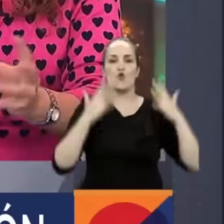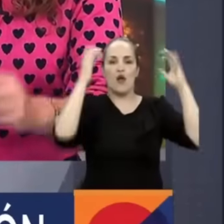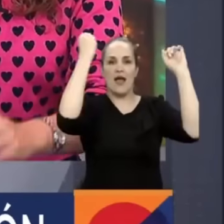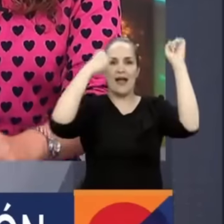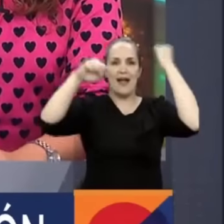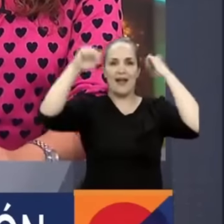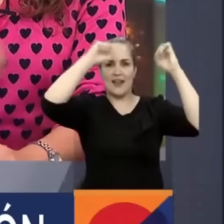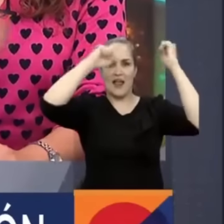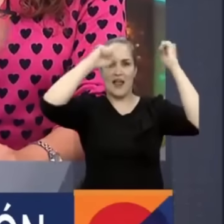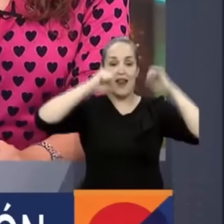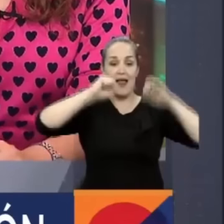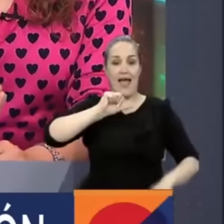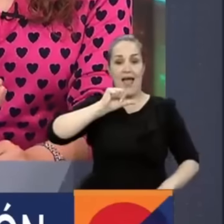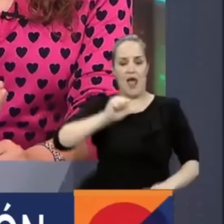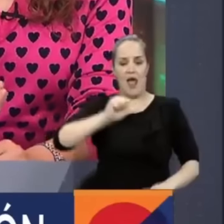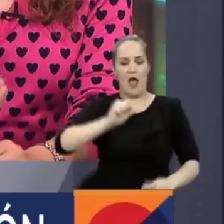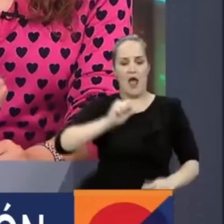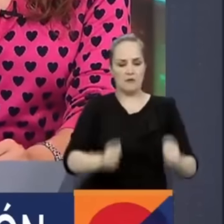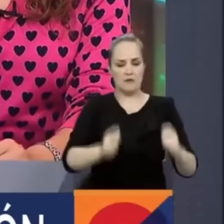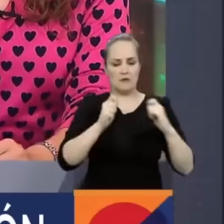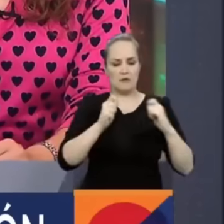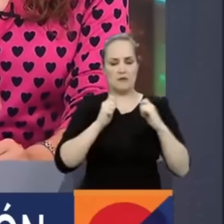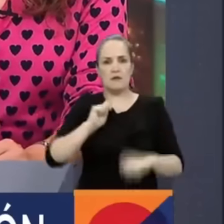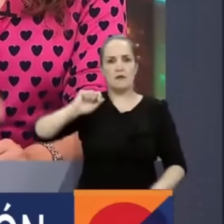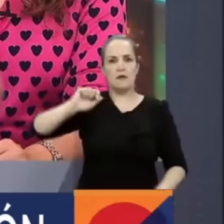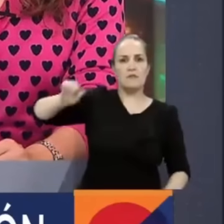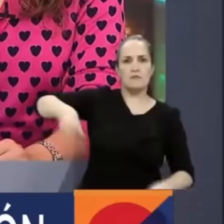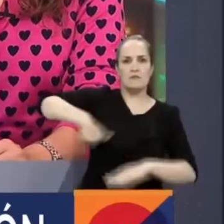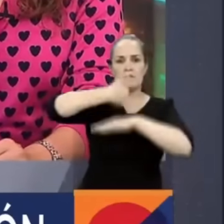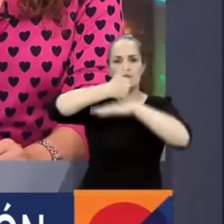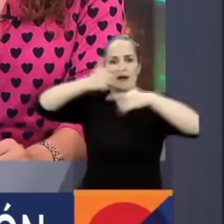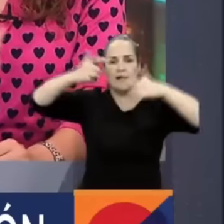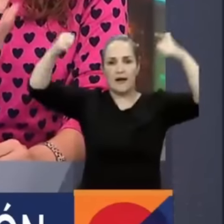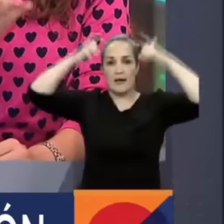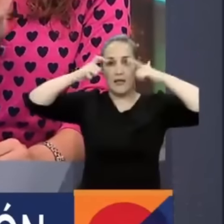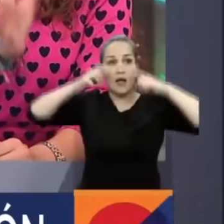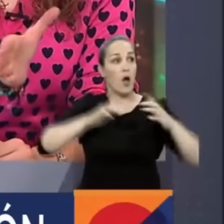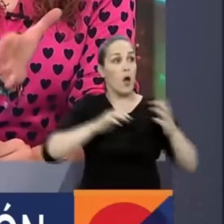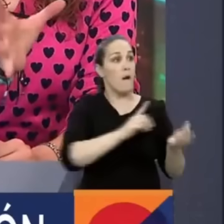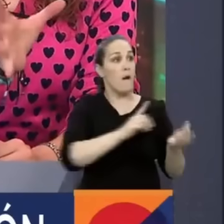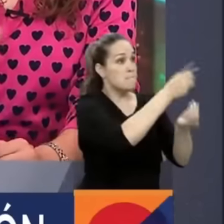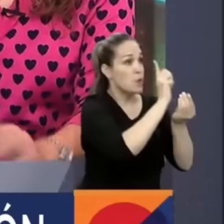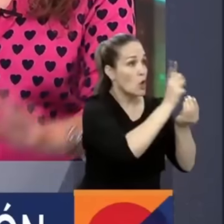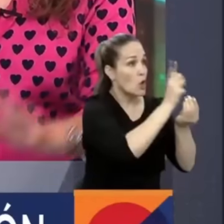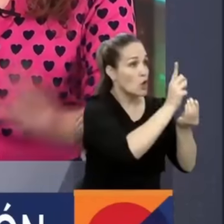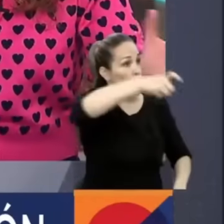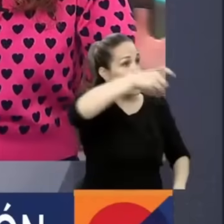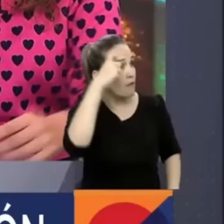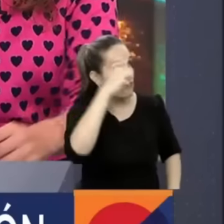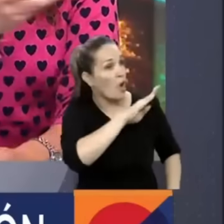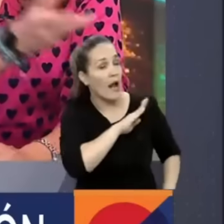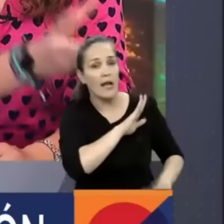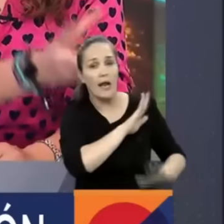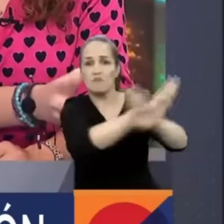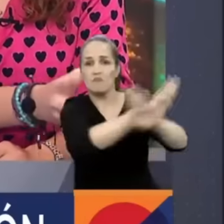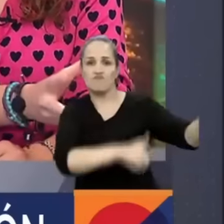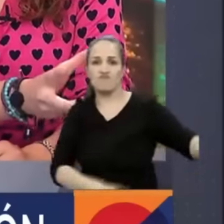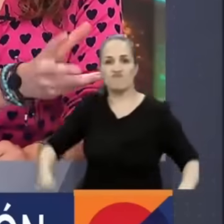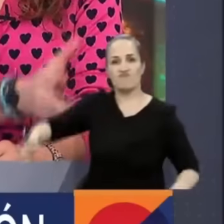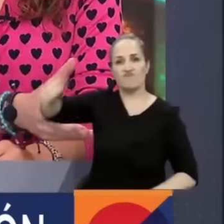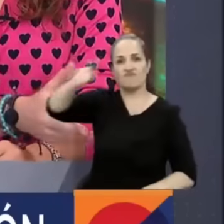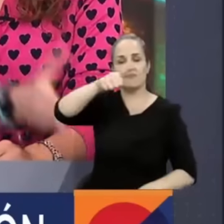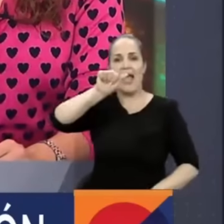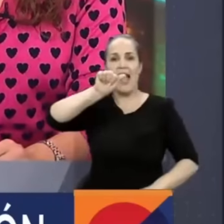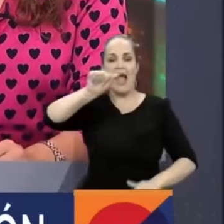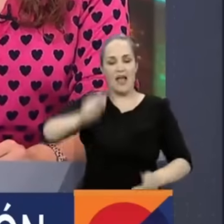de carnaval, los gobernadores legítimos, políticos y democráticamente elegidos de la ciudad pierden el control y se lo entregan a la